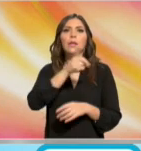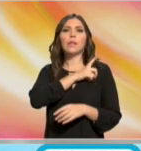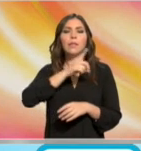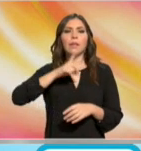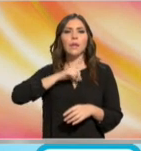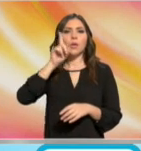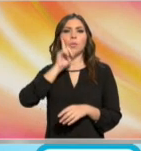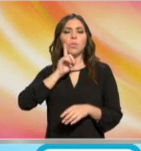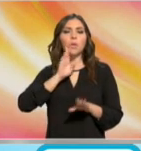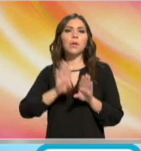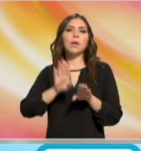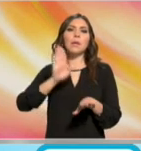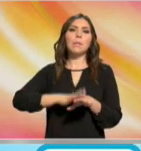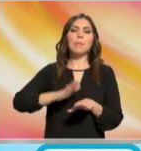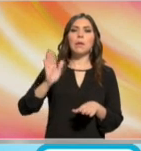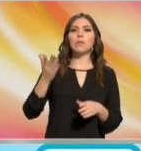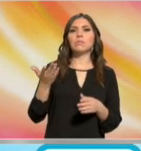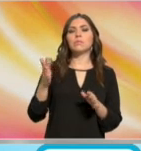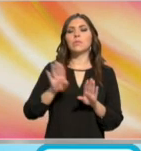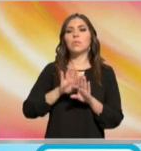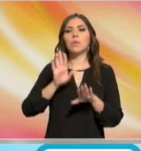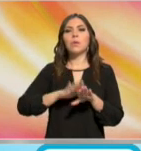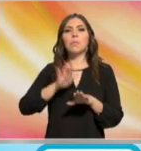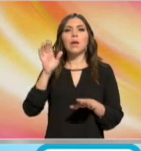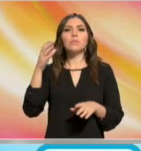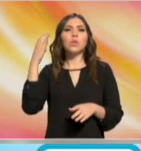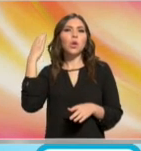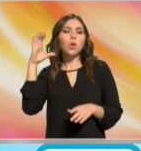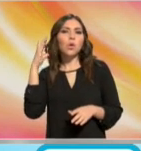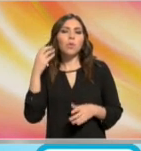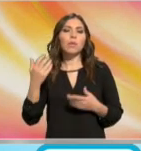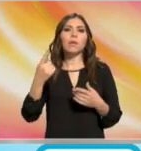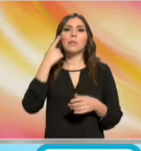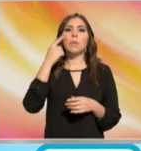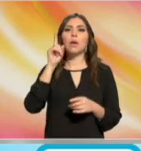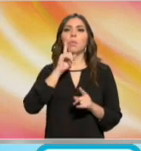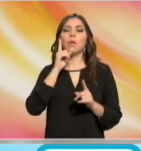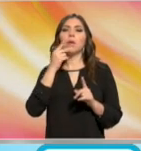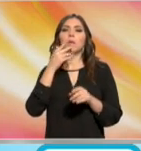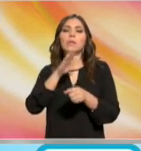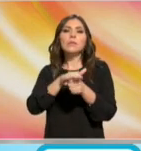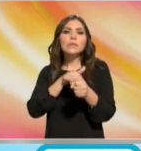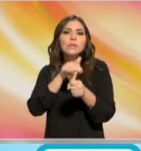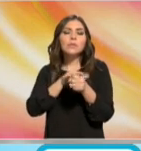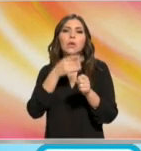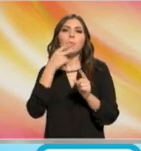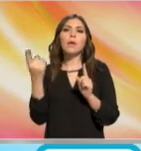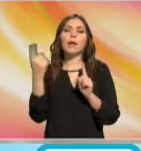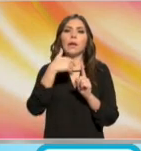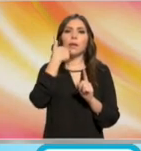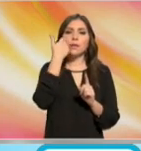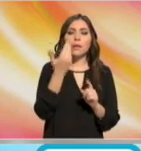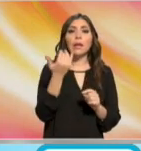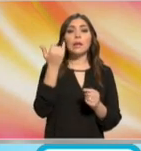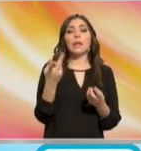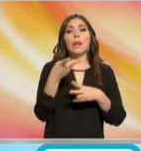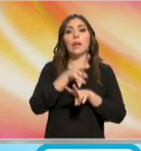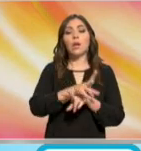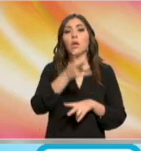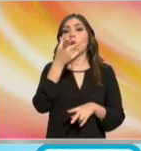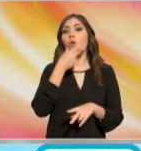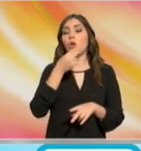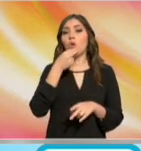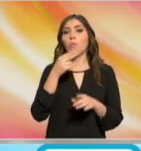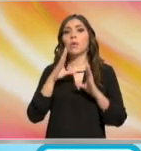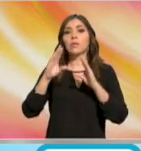desear, que el hombre tiene que ser más romántico, traernos florecitas, Coqueteo, el ¿no? coqueteo, la seducción, y al hombre se le enseña que usted, señor, va pero